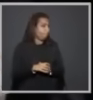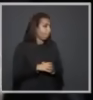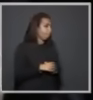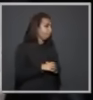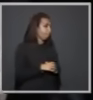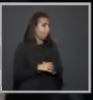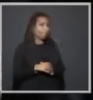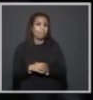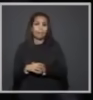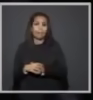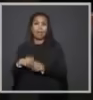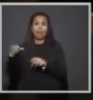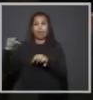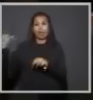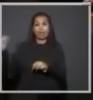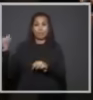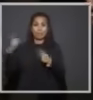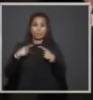politiquera,